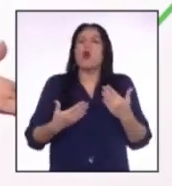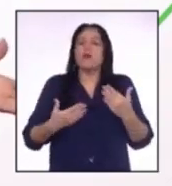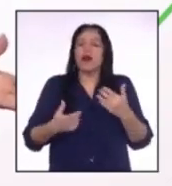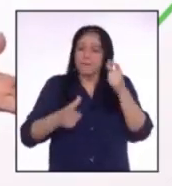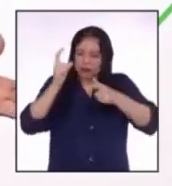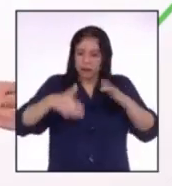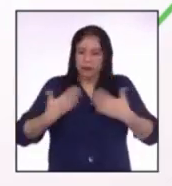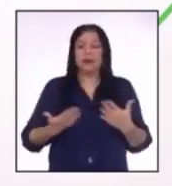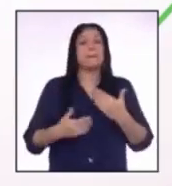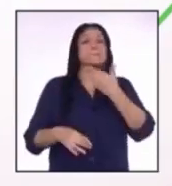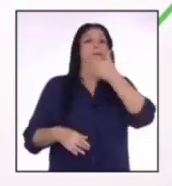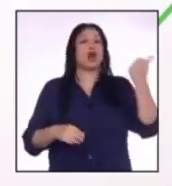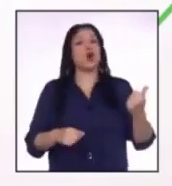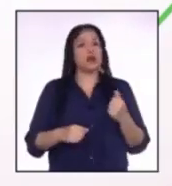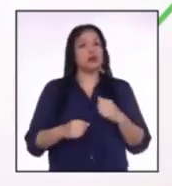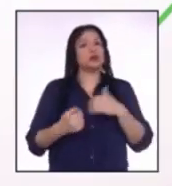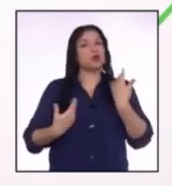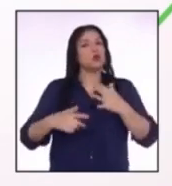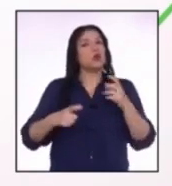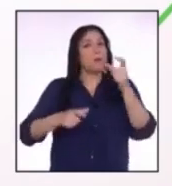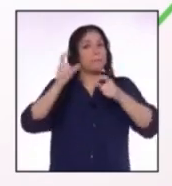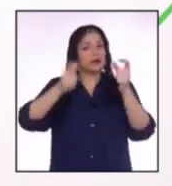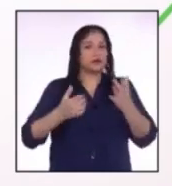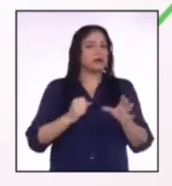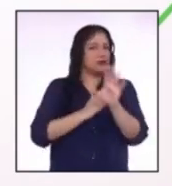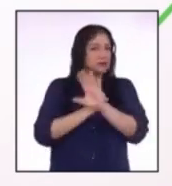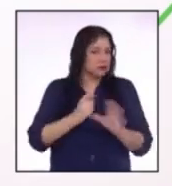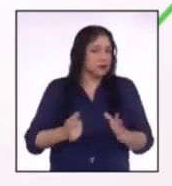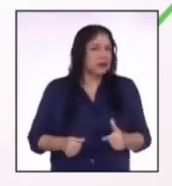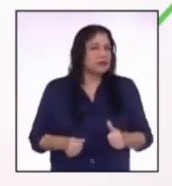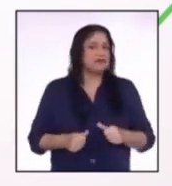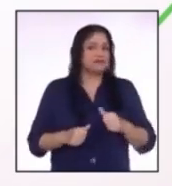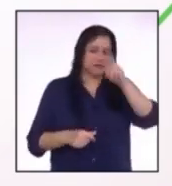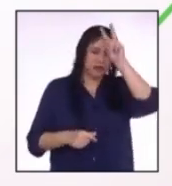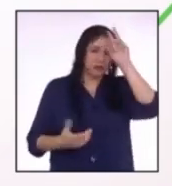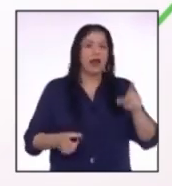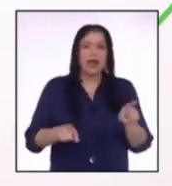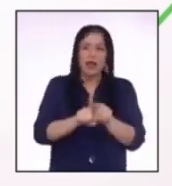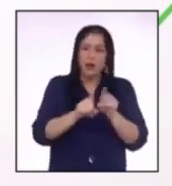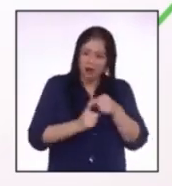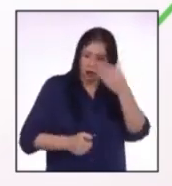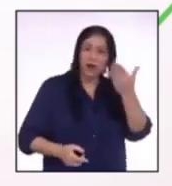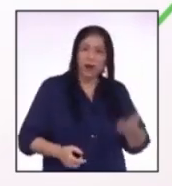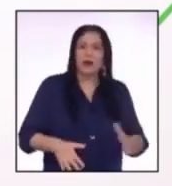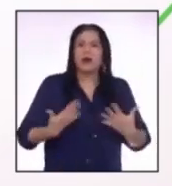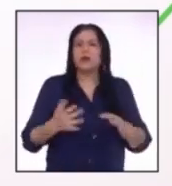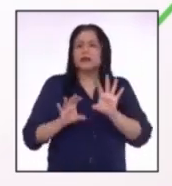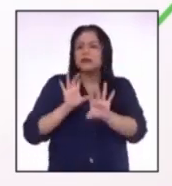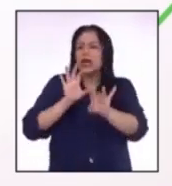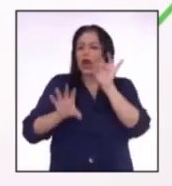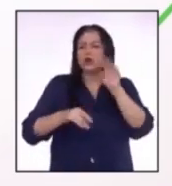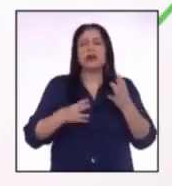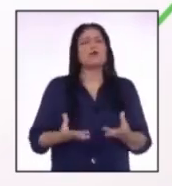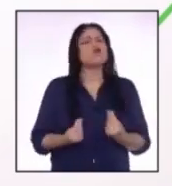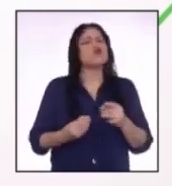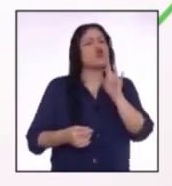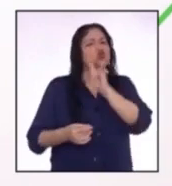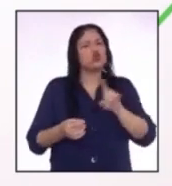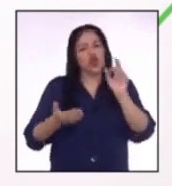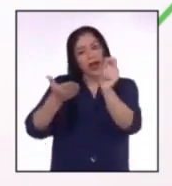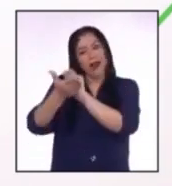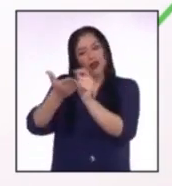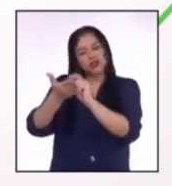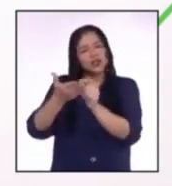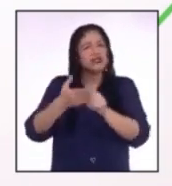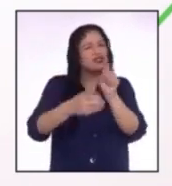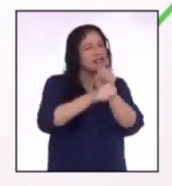muy importante digno de admirar así como de la podríamos encontrarle muchos usos a los textos